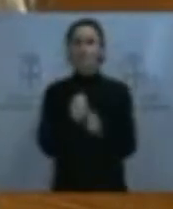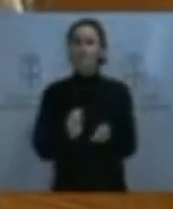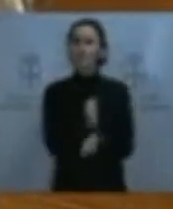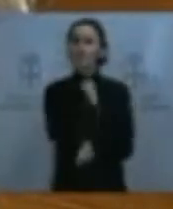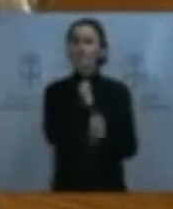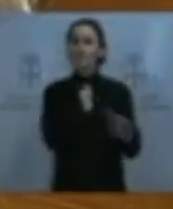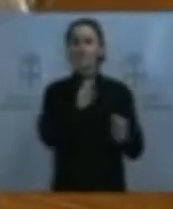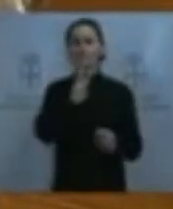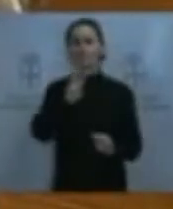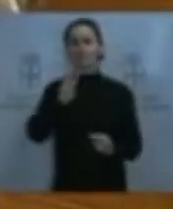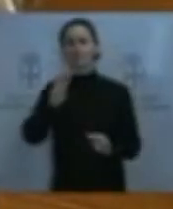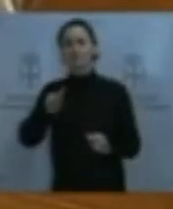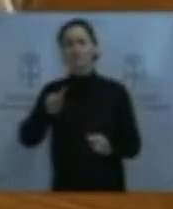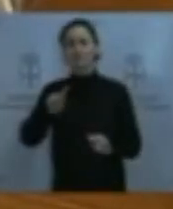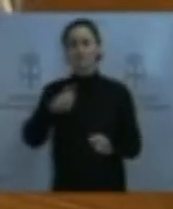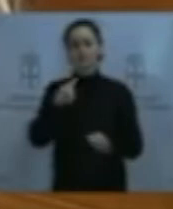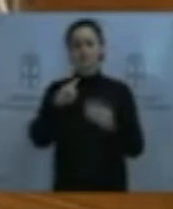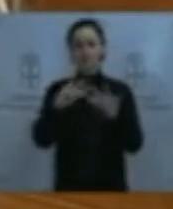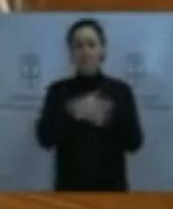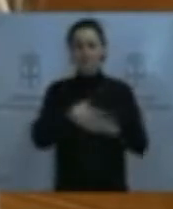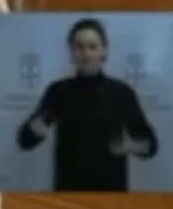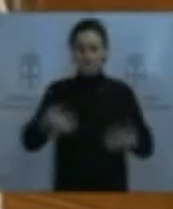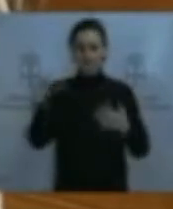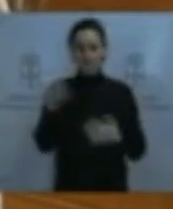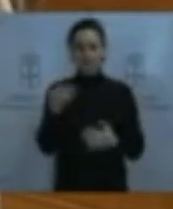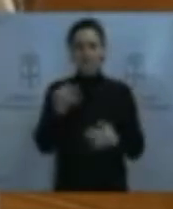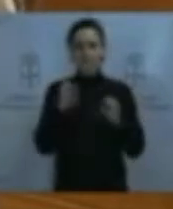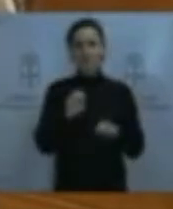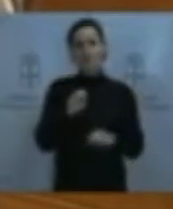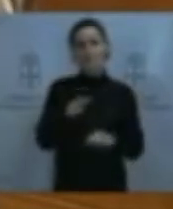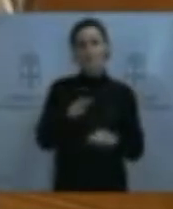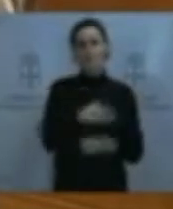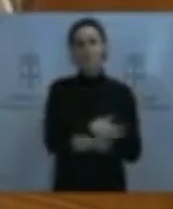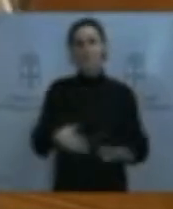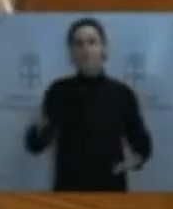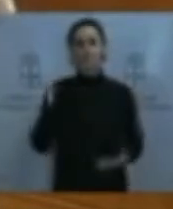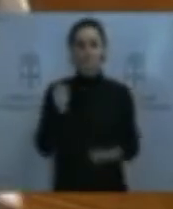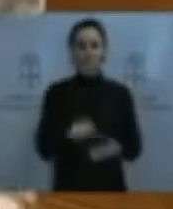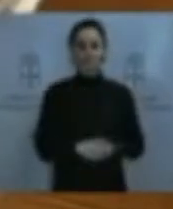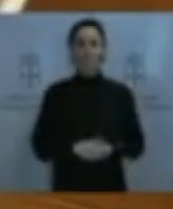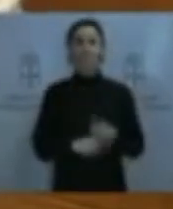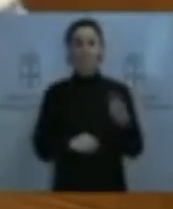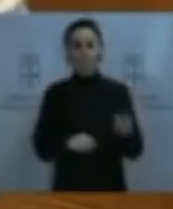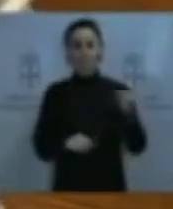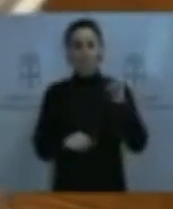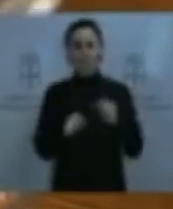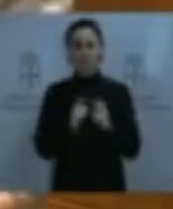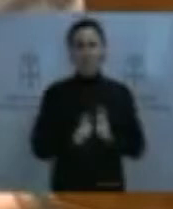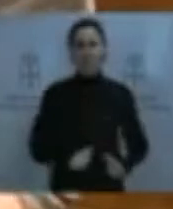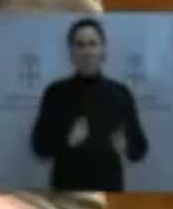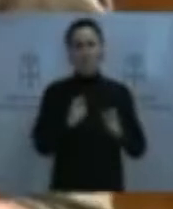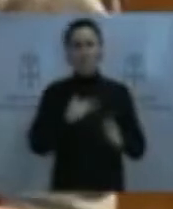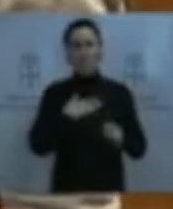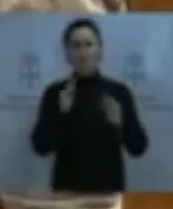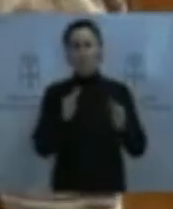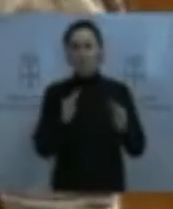de 32,9 millones, el obligado contable era tan solo de 12 millones. Ahí tenemos un par de subconceptos que a mí me llaman la atención.